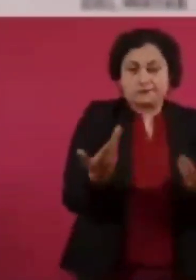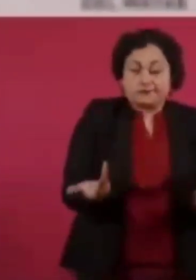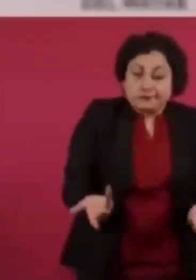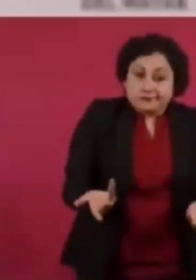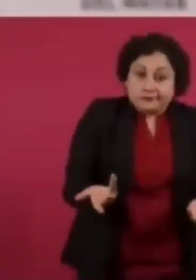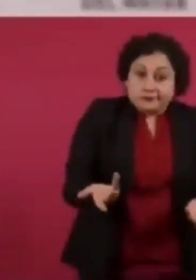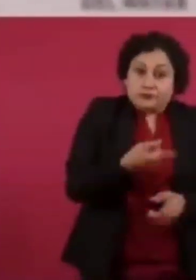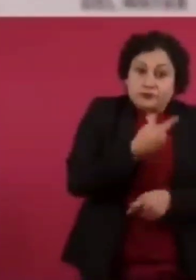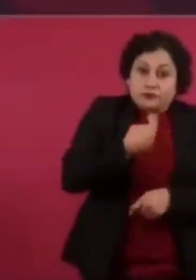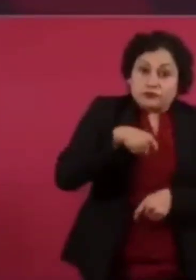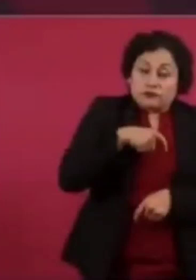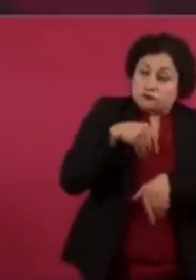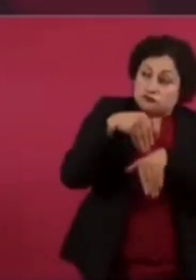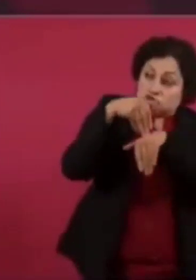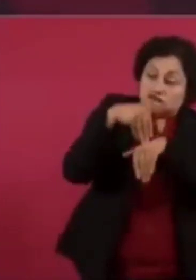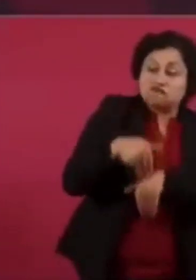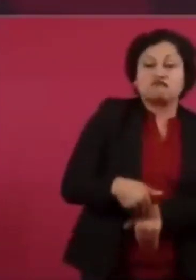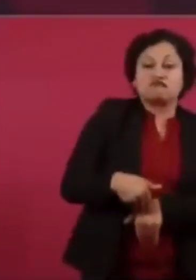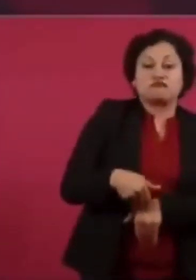Y como no seguimos nosotros las recomendaciones